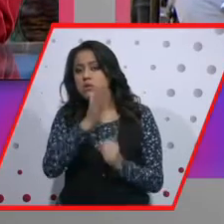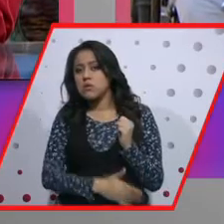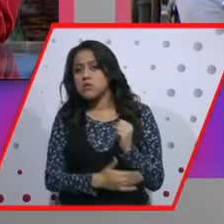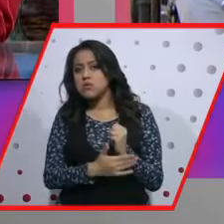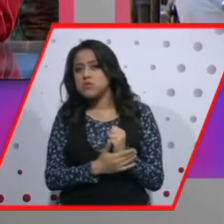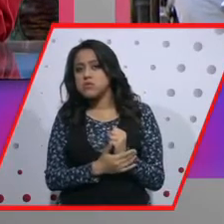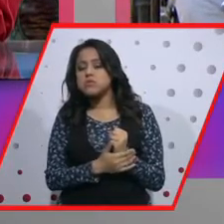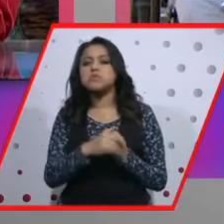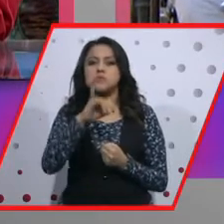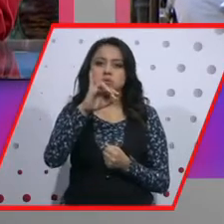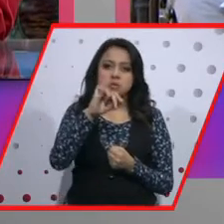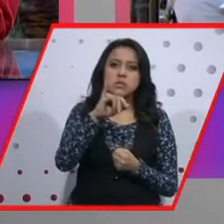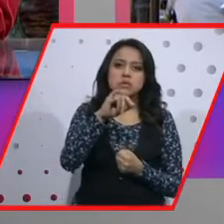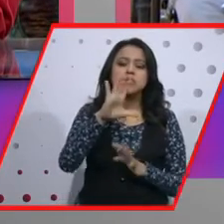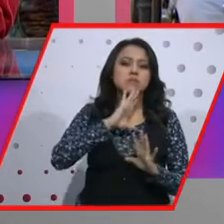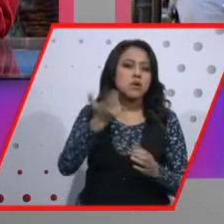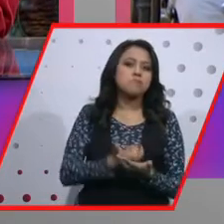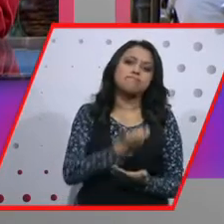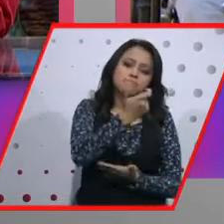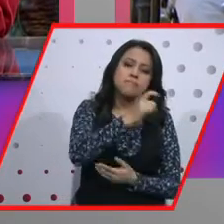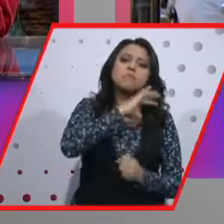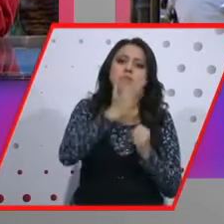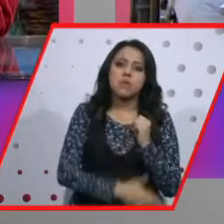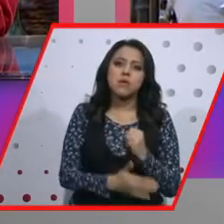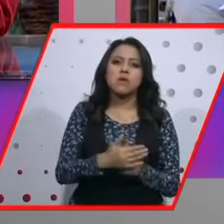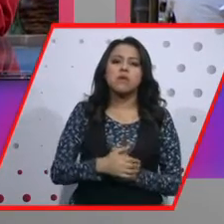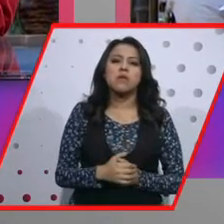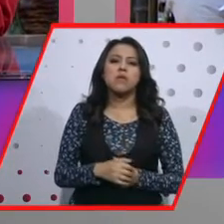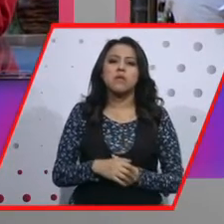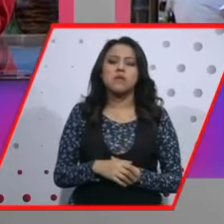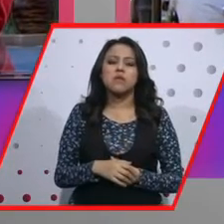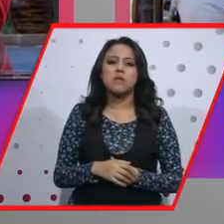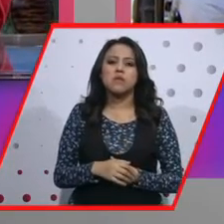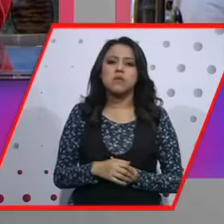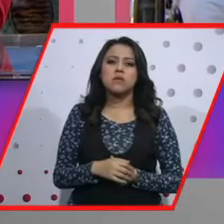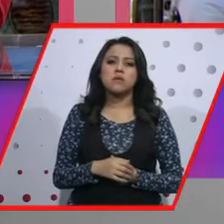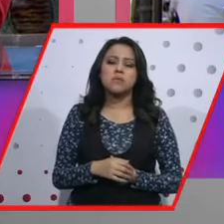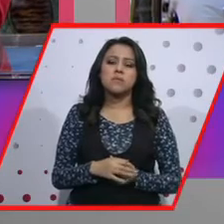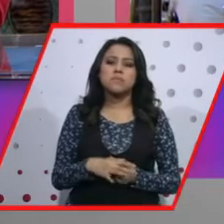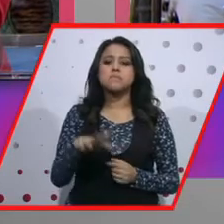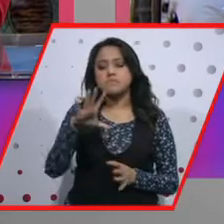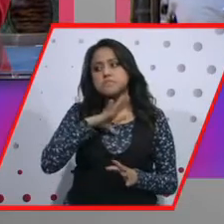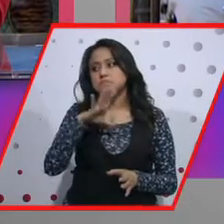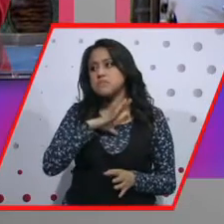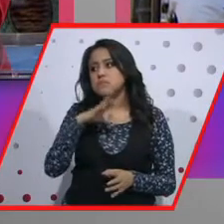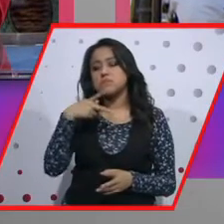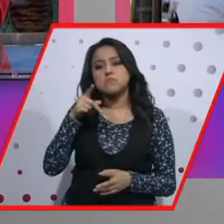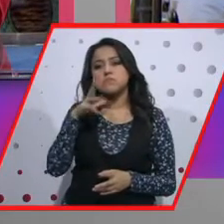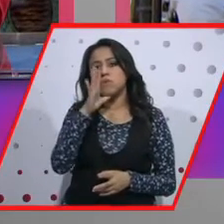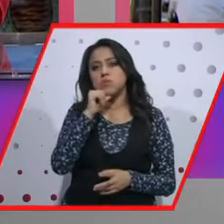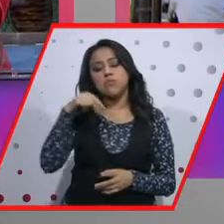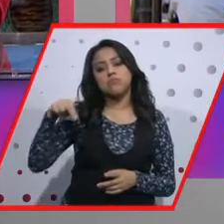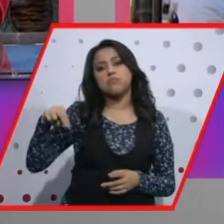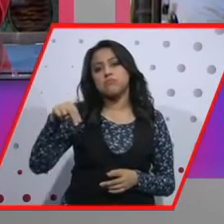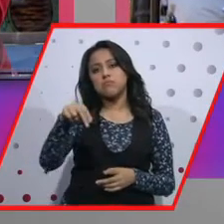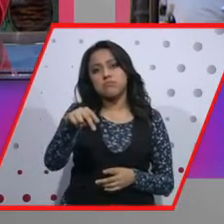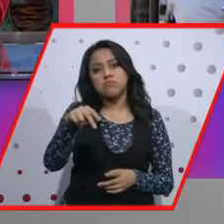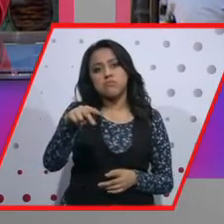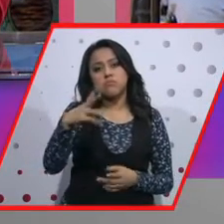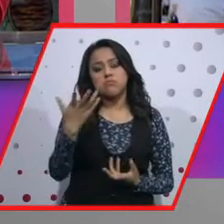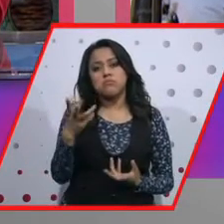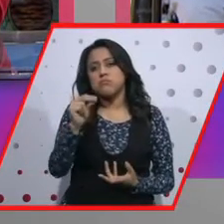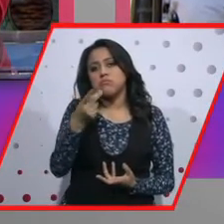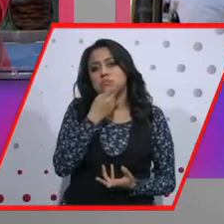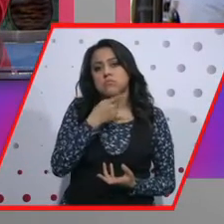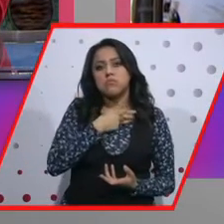Sí, o sea, ya lo pagó con intereses, ¿no? Pero digo, y ya no va a caminar. Y digo, me dice el